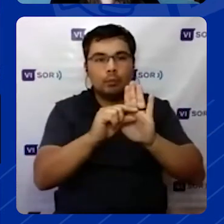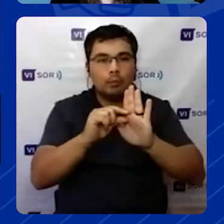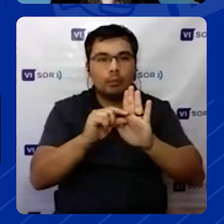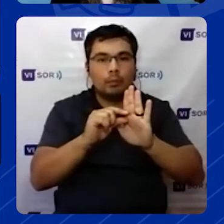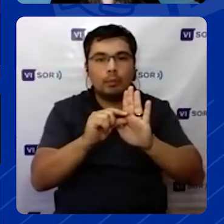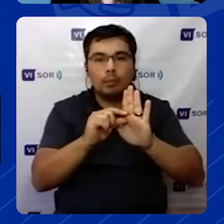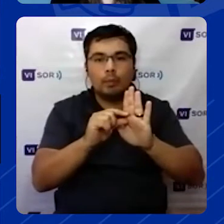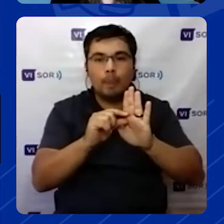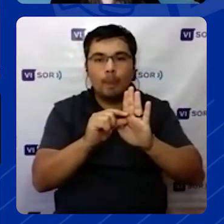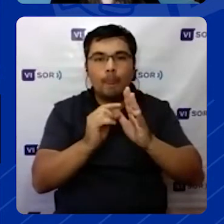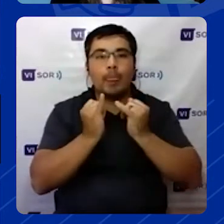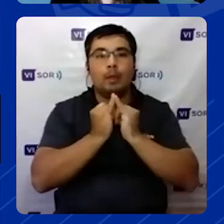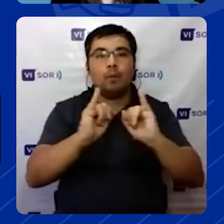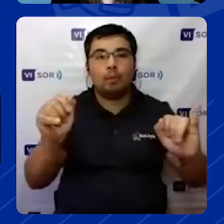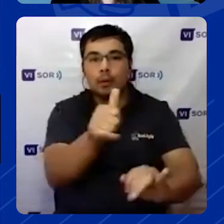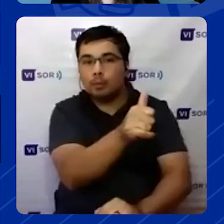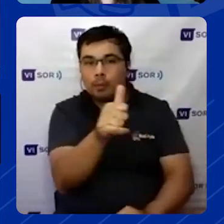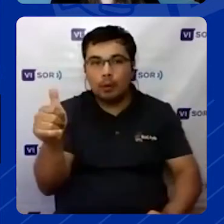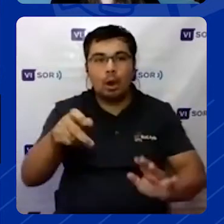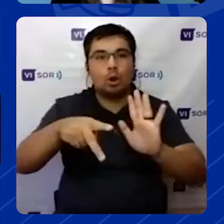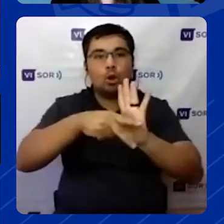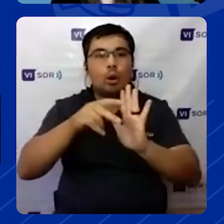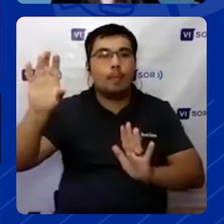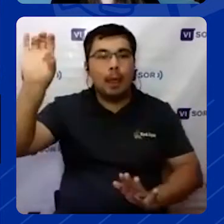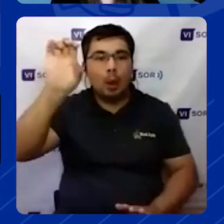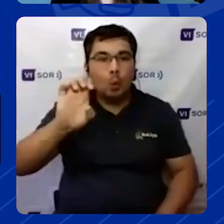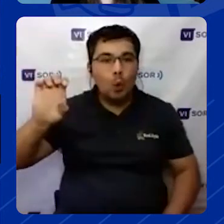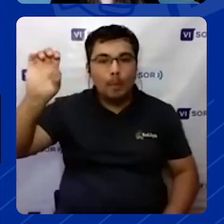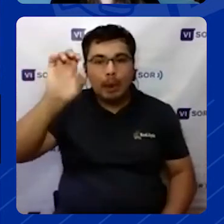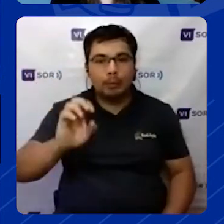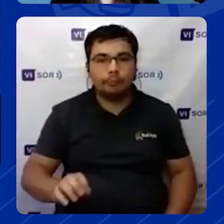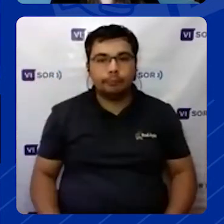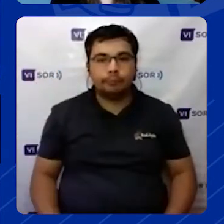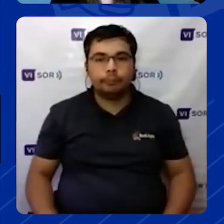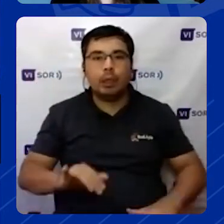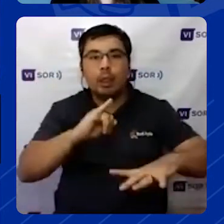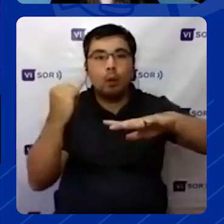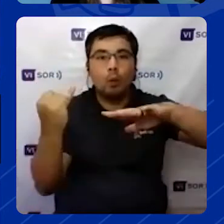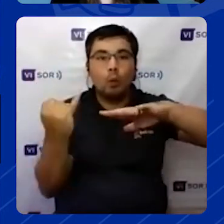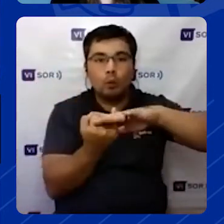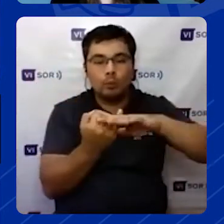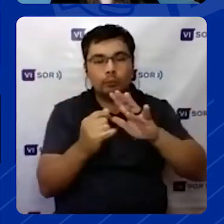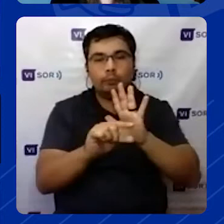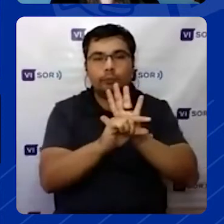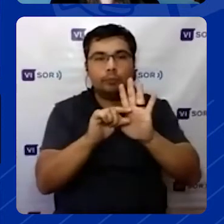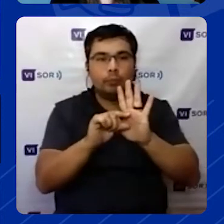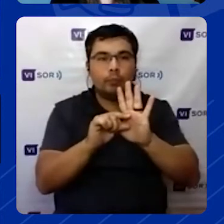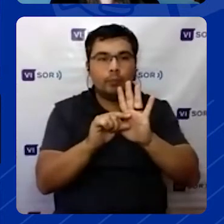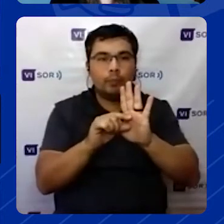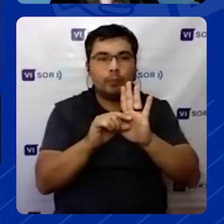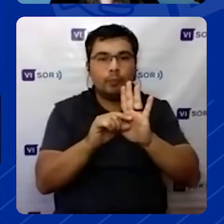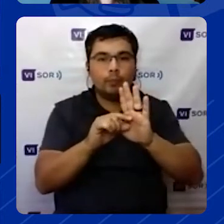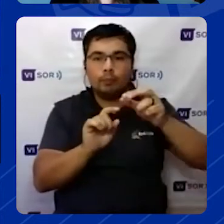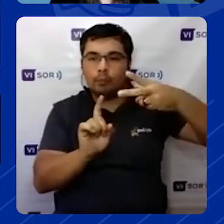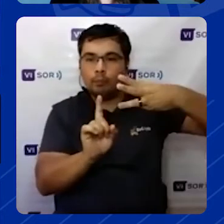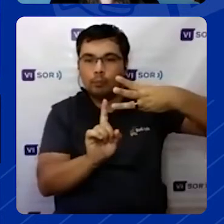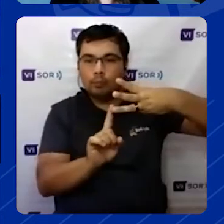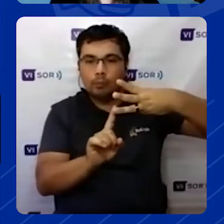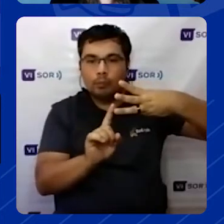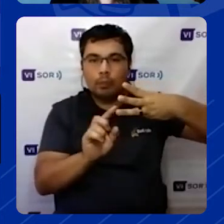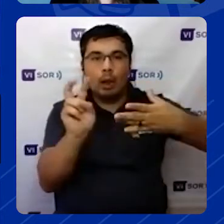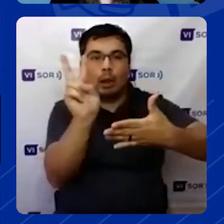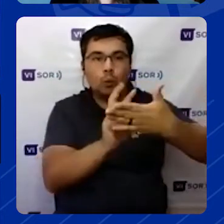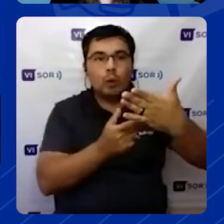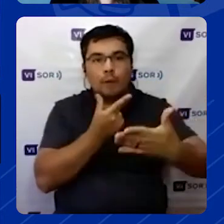las normas europeas de Inclusion Europe. Lectura fácil, métodos de redacción y evaluación,